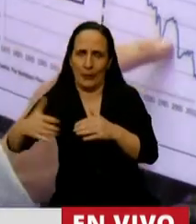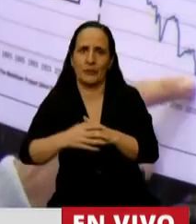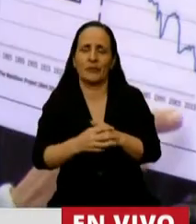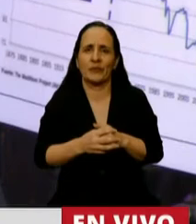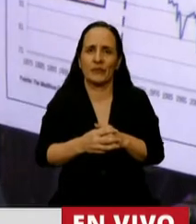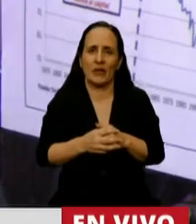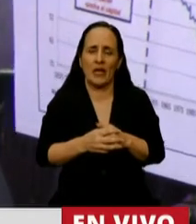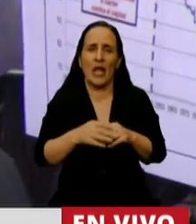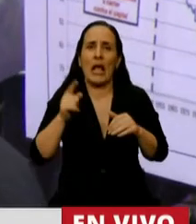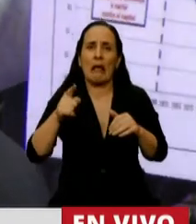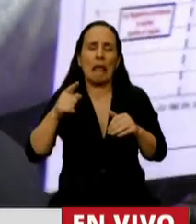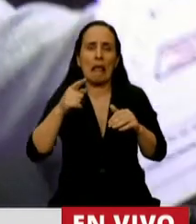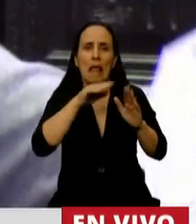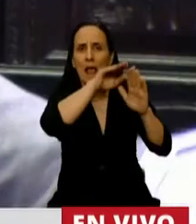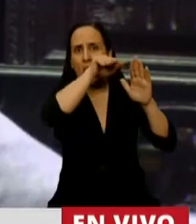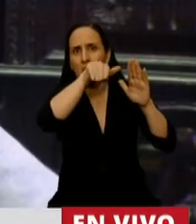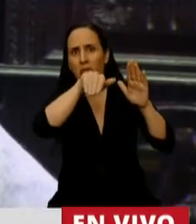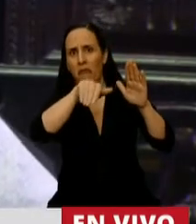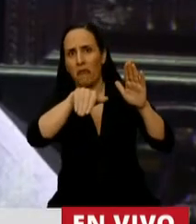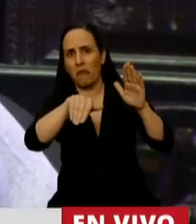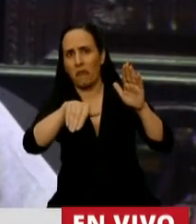fue continua la decadencia